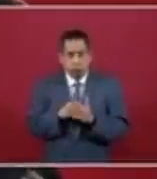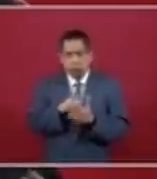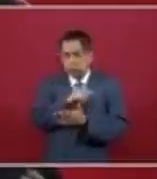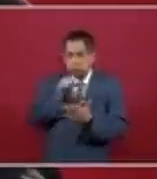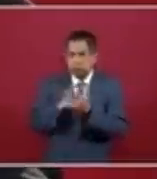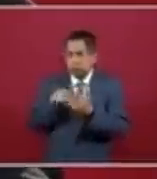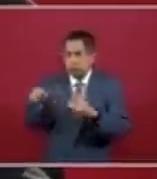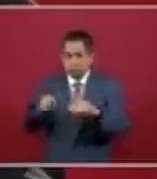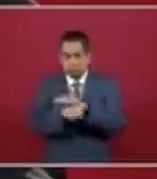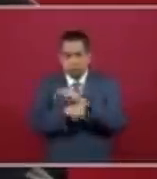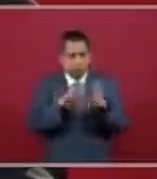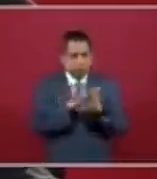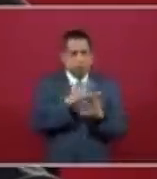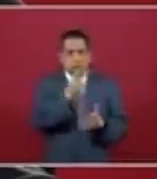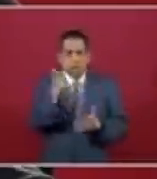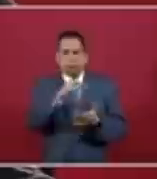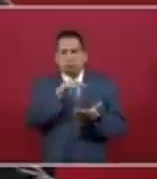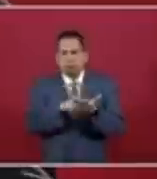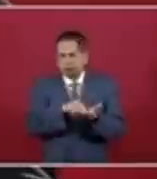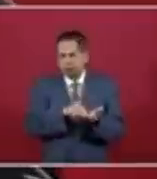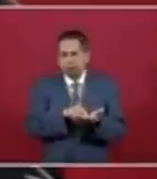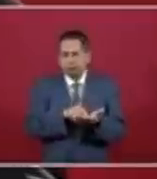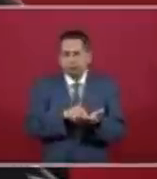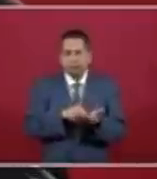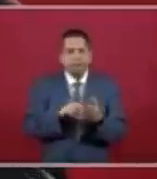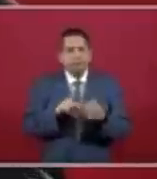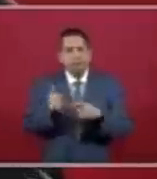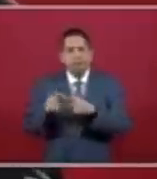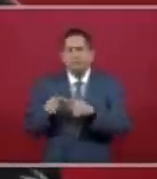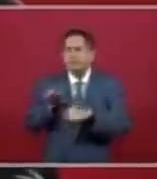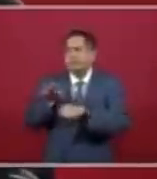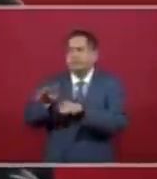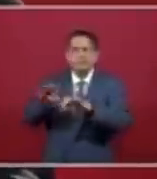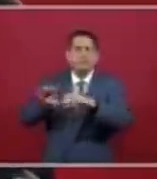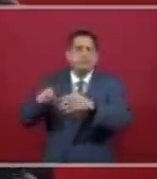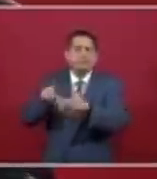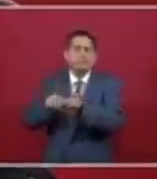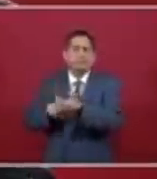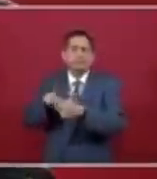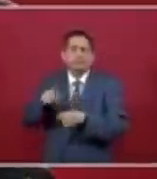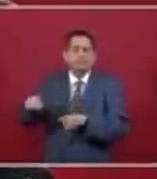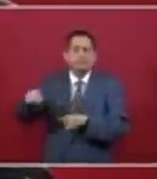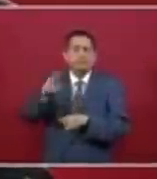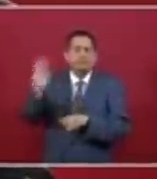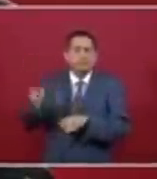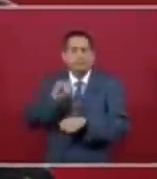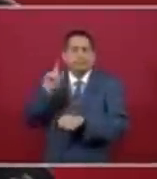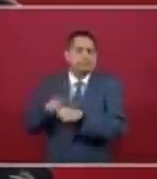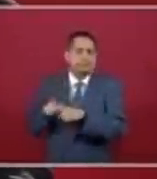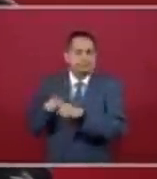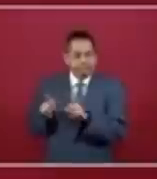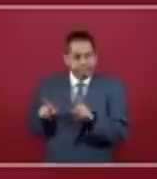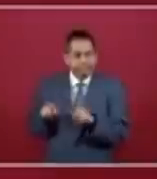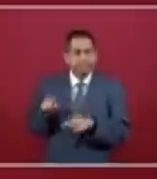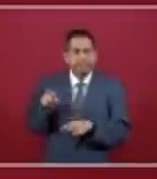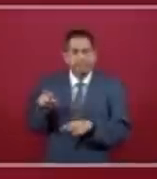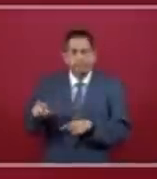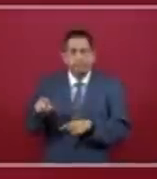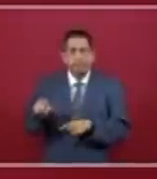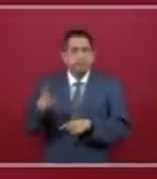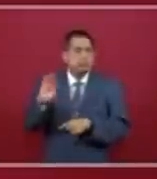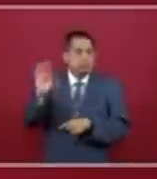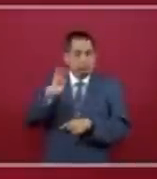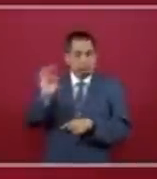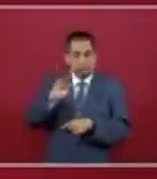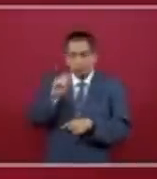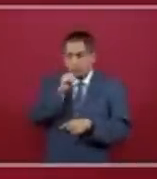internos. Lo demás, los 19, son presos federales, que o bien que no